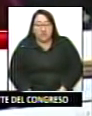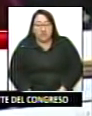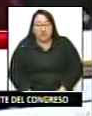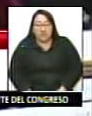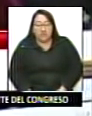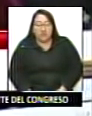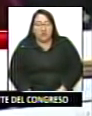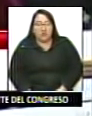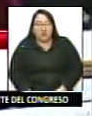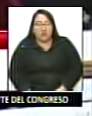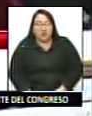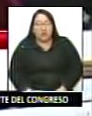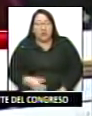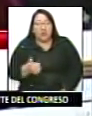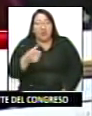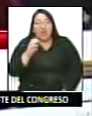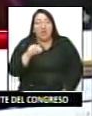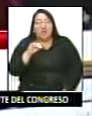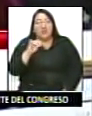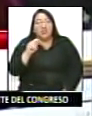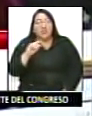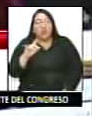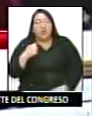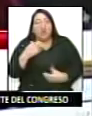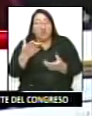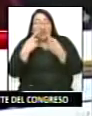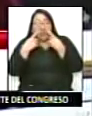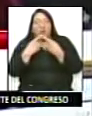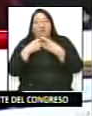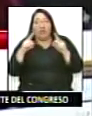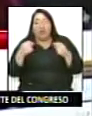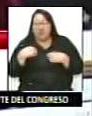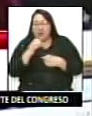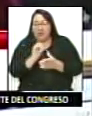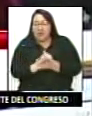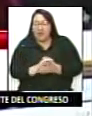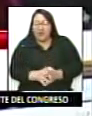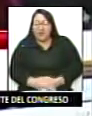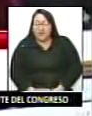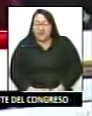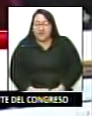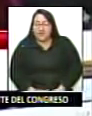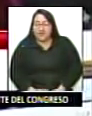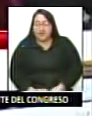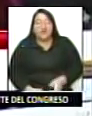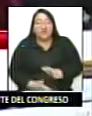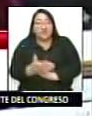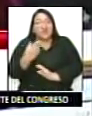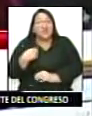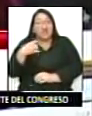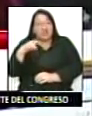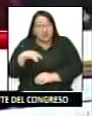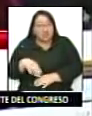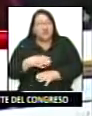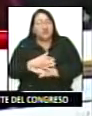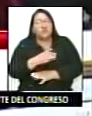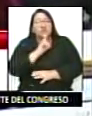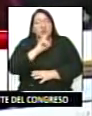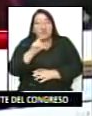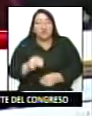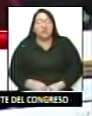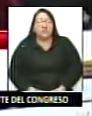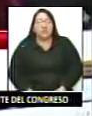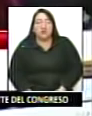a Mistura, que me dieron a conocer, como dice acá mi compañero. Fuimos a Chile, hemos ido a Estados